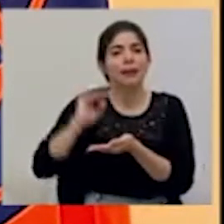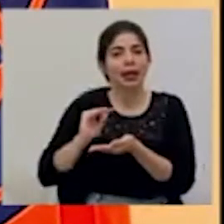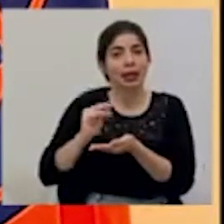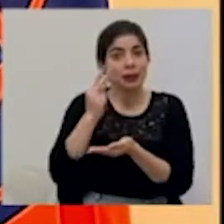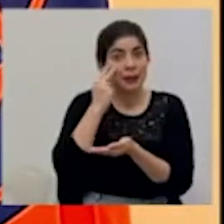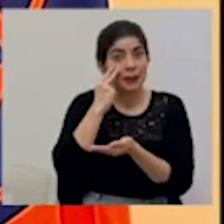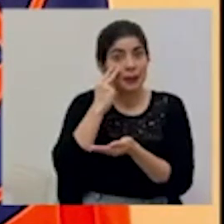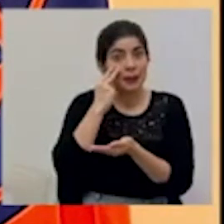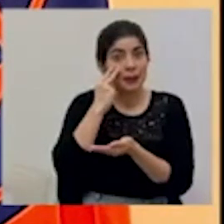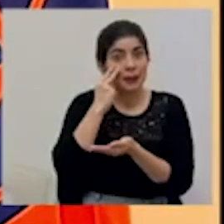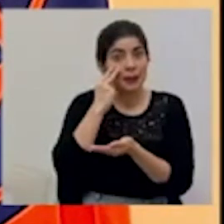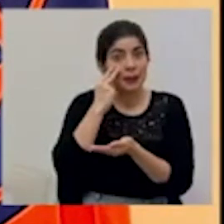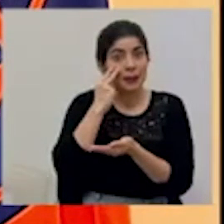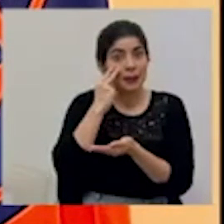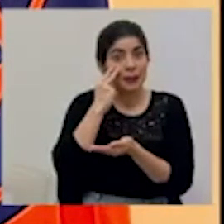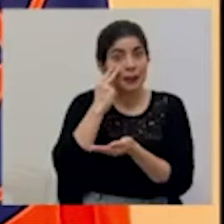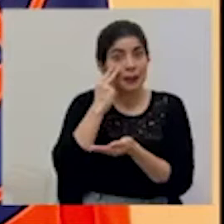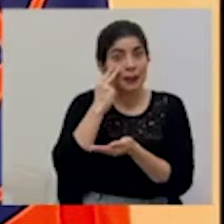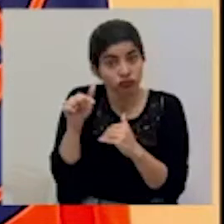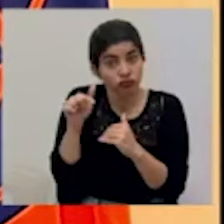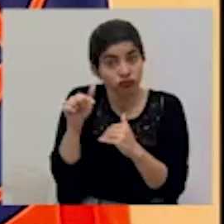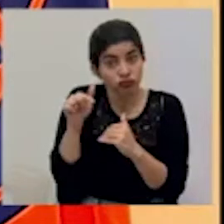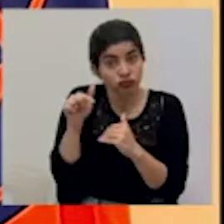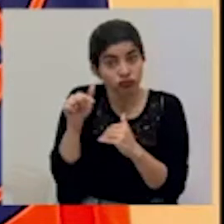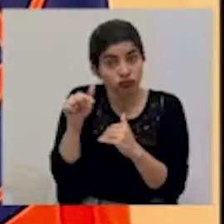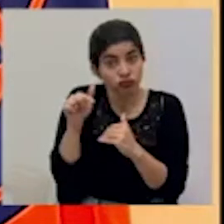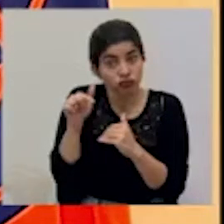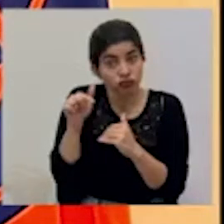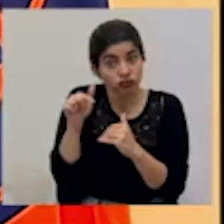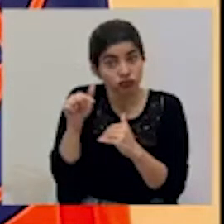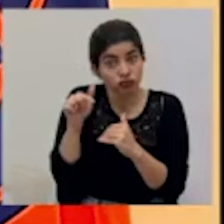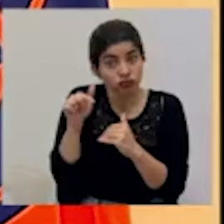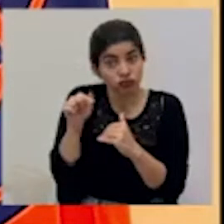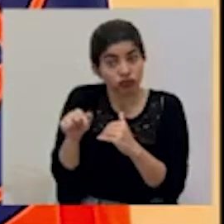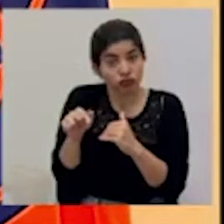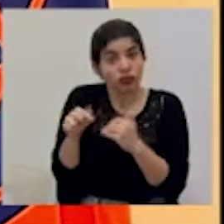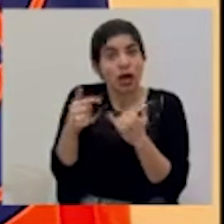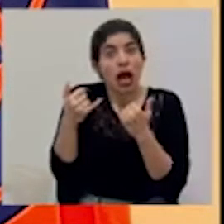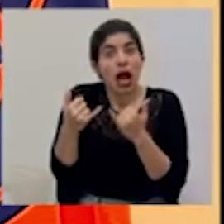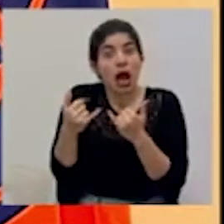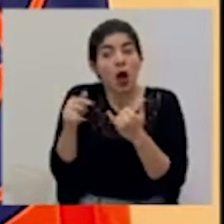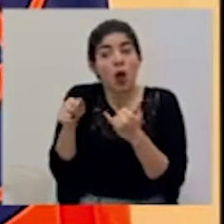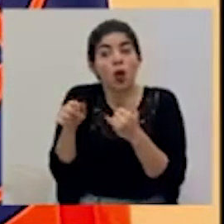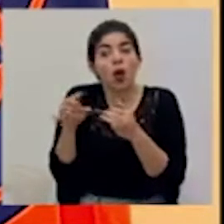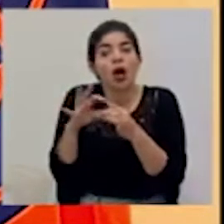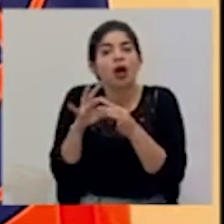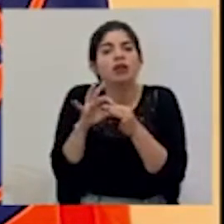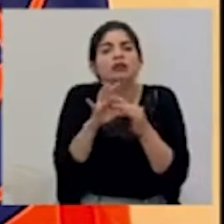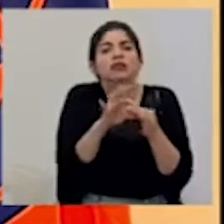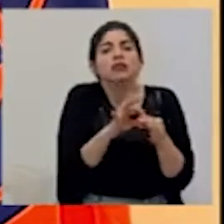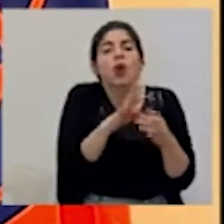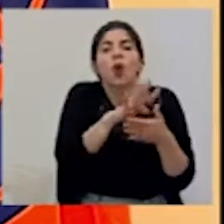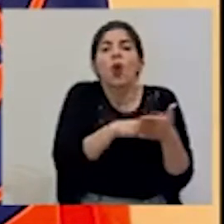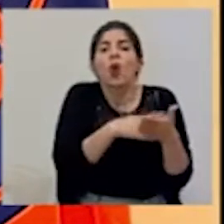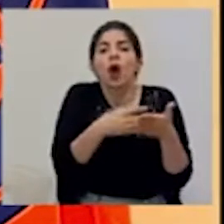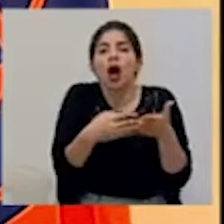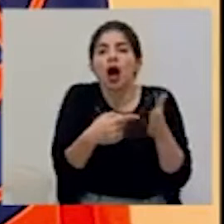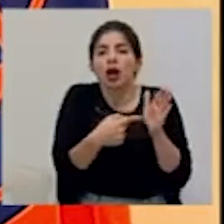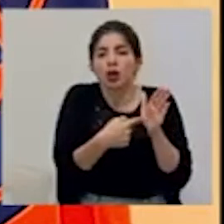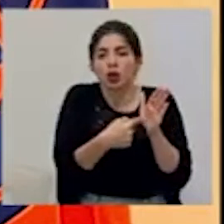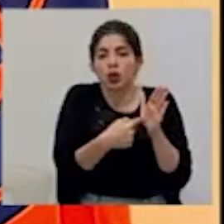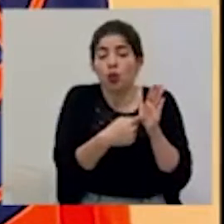restricción vehicular sanitaria está circunscrita a un rango horario en que la